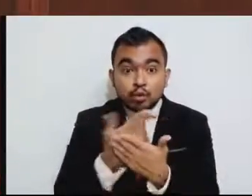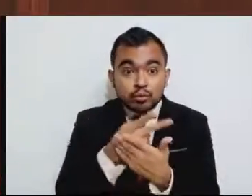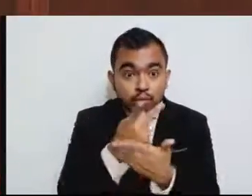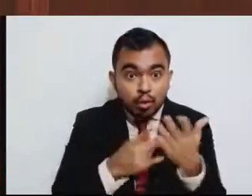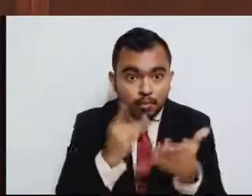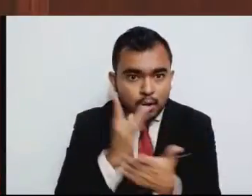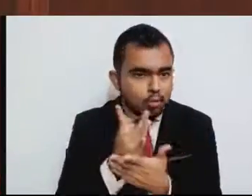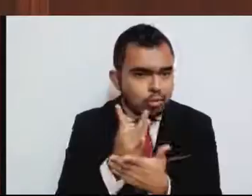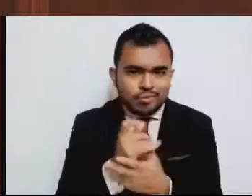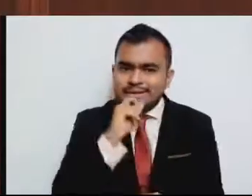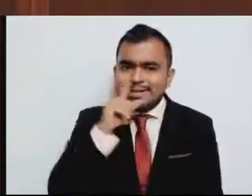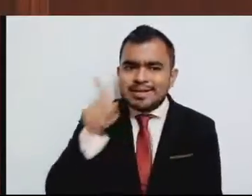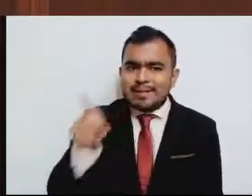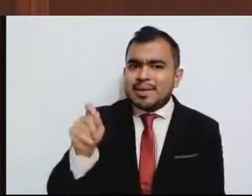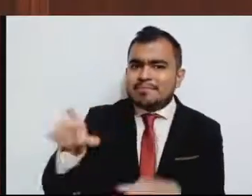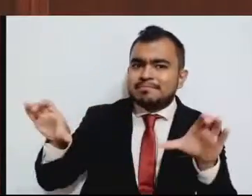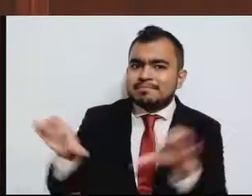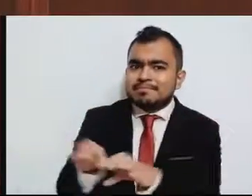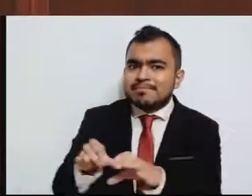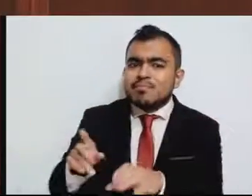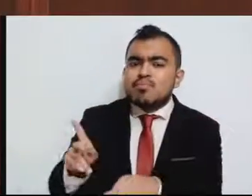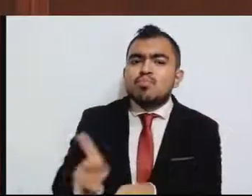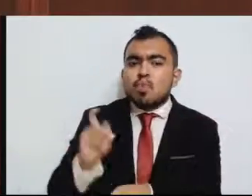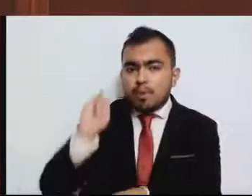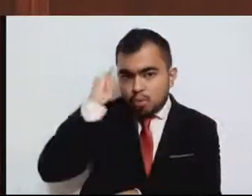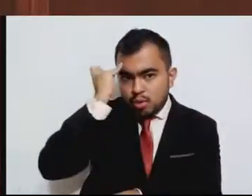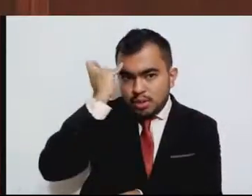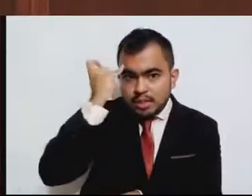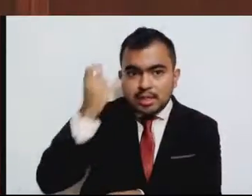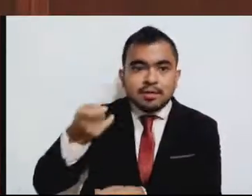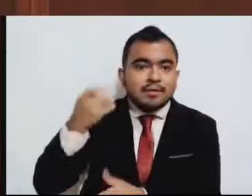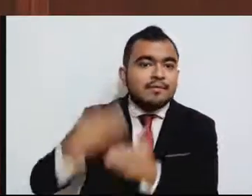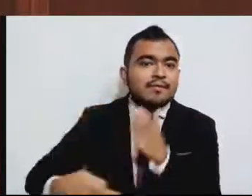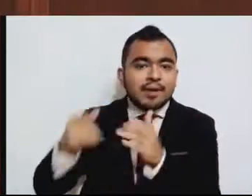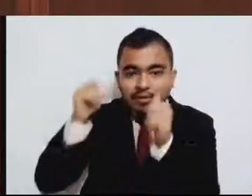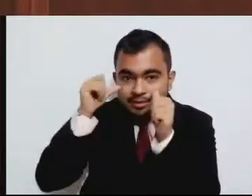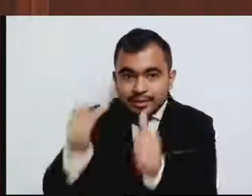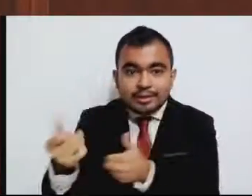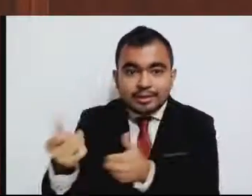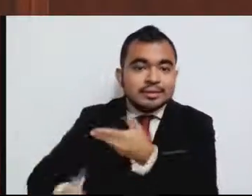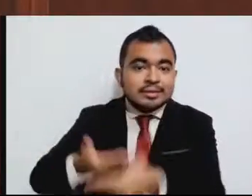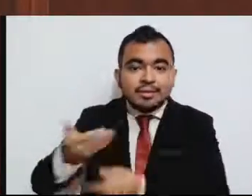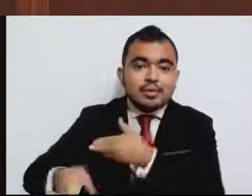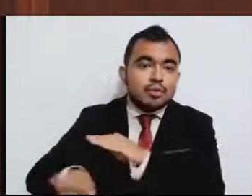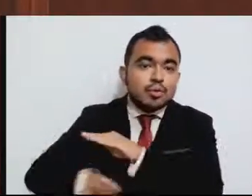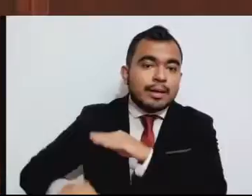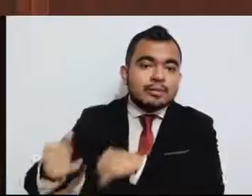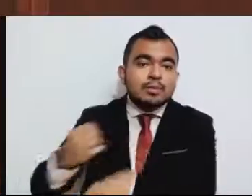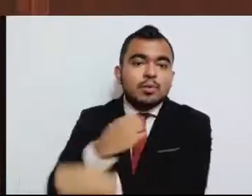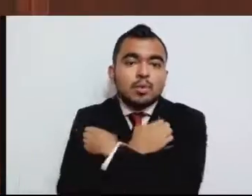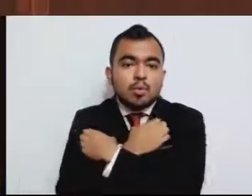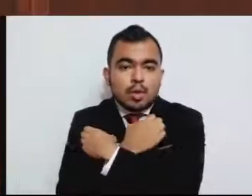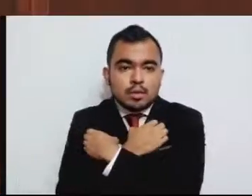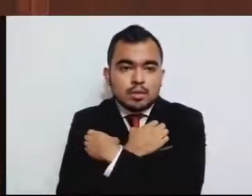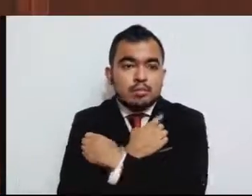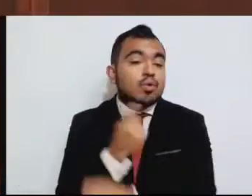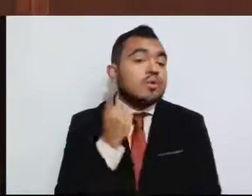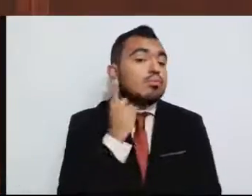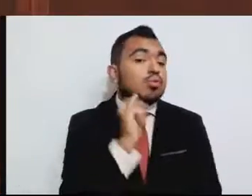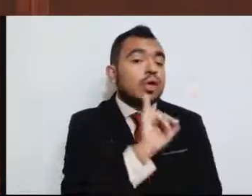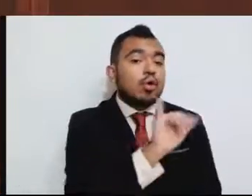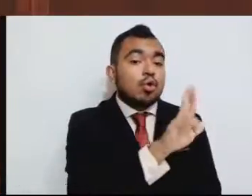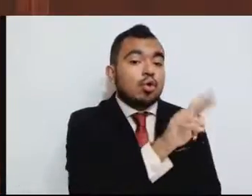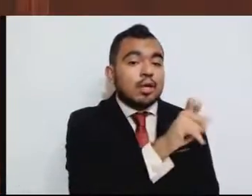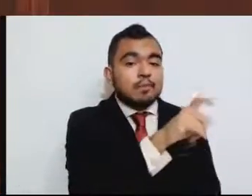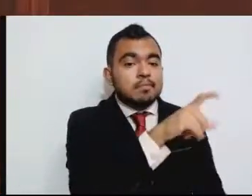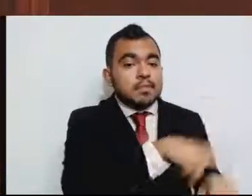originarios en carencia de servicios básicos y educativos esto precisó en ese diciendo estatal para